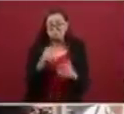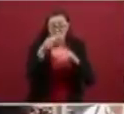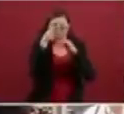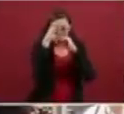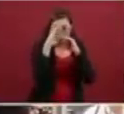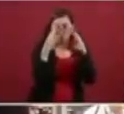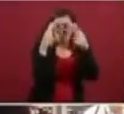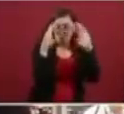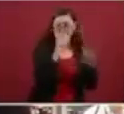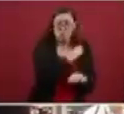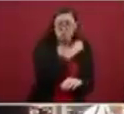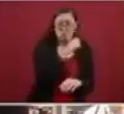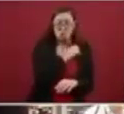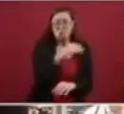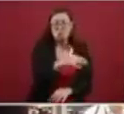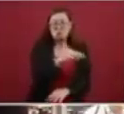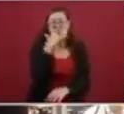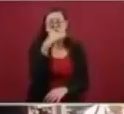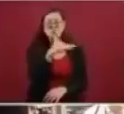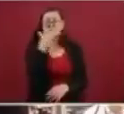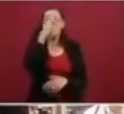faccioso y corrupto,